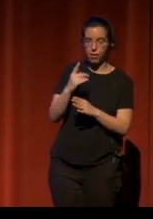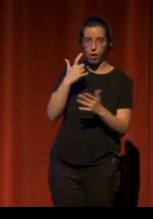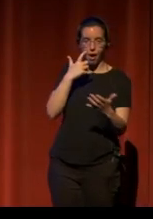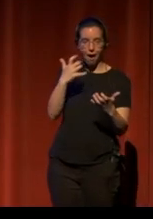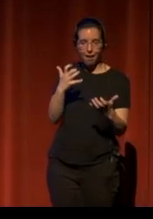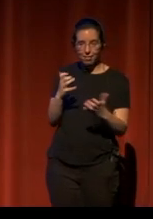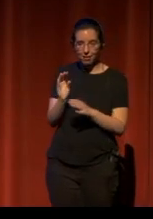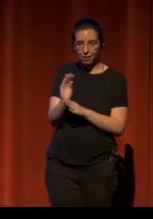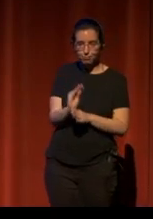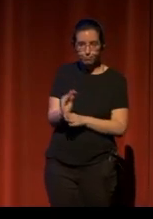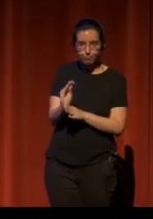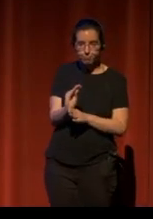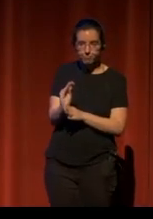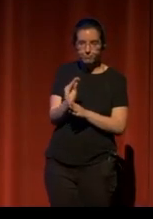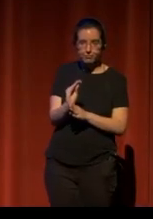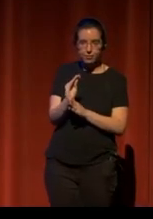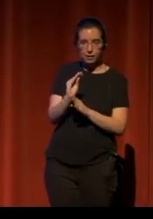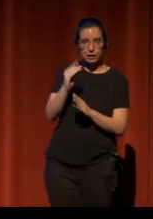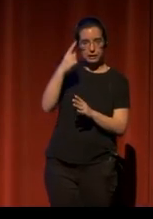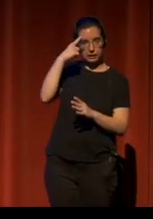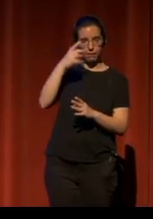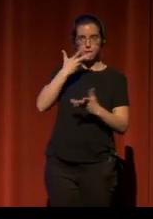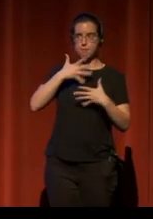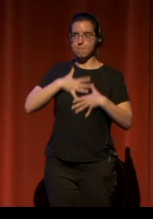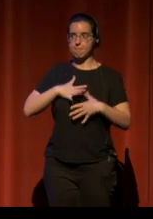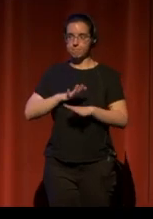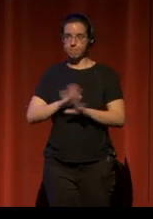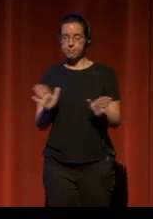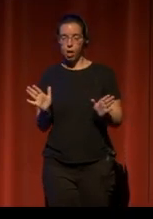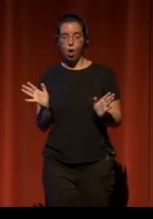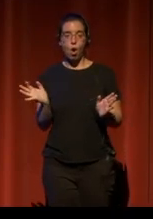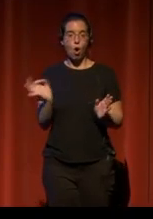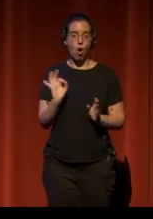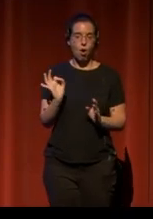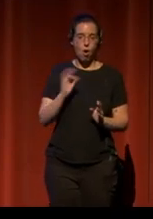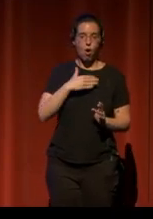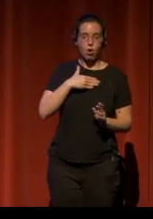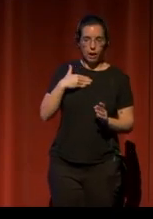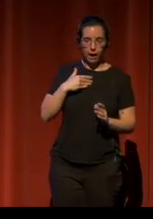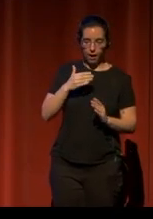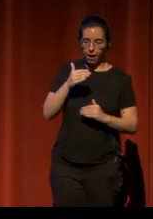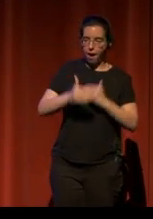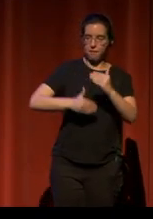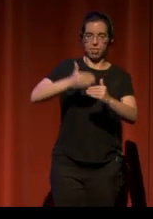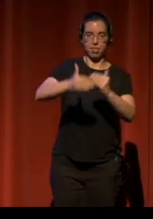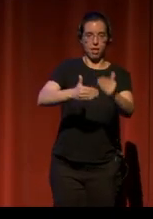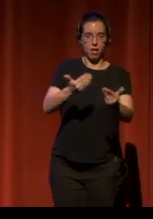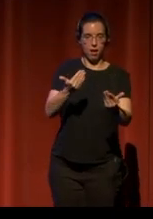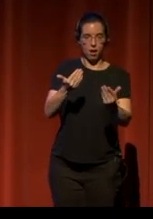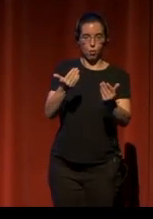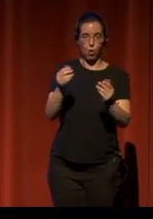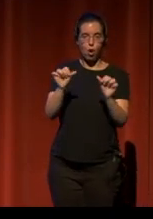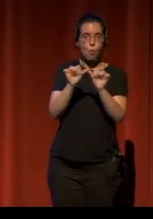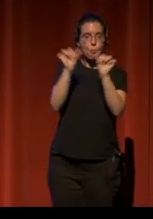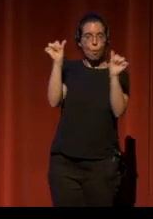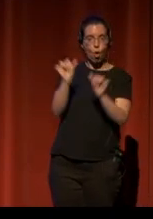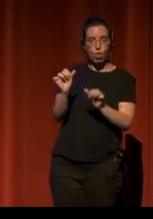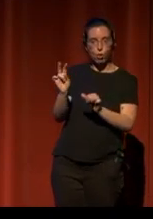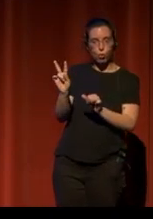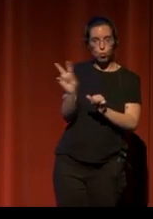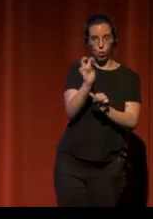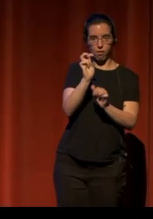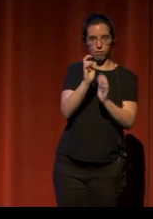el y del saber o queremos Eh bueno avanzar hacia un nuevo modelo de